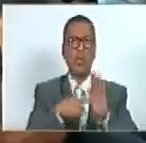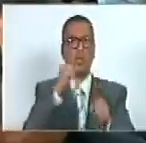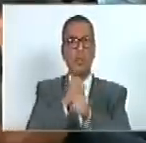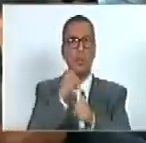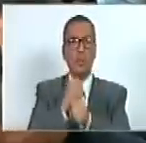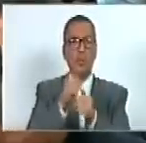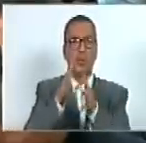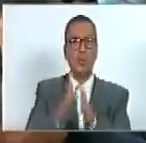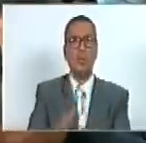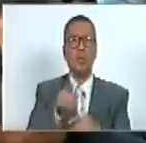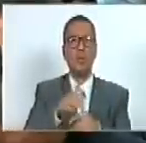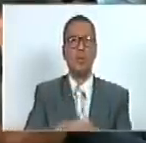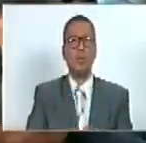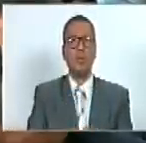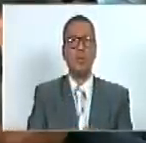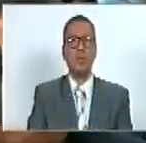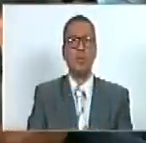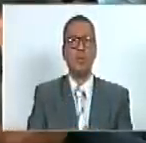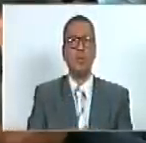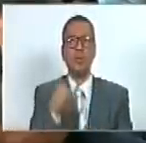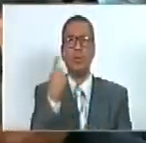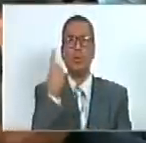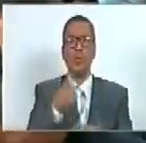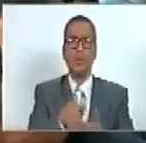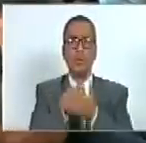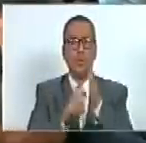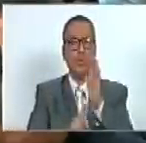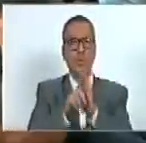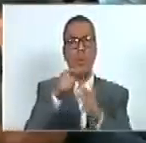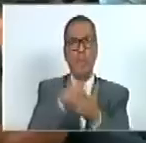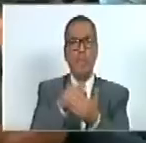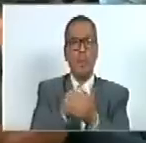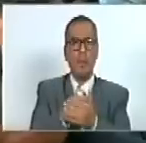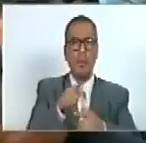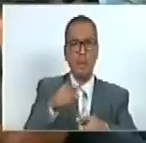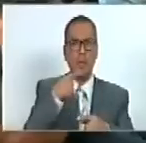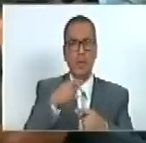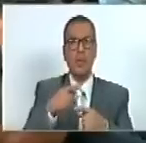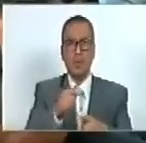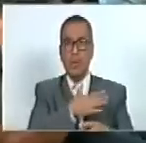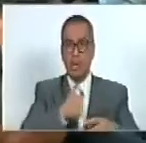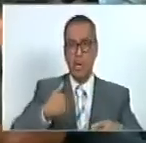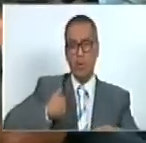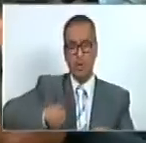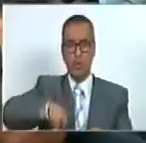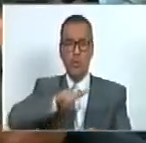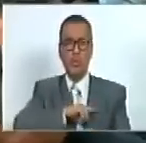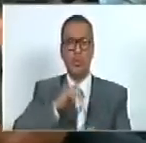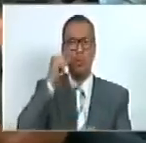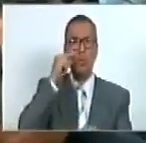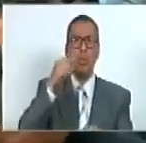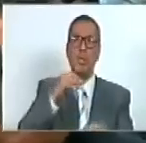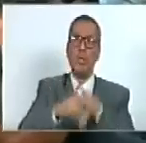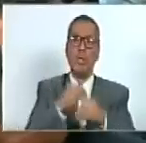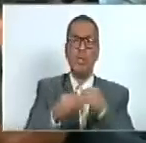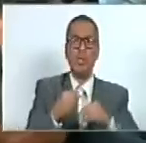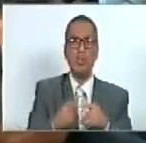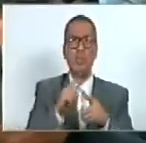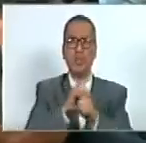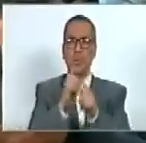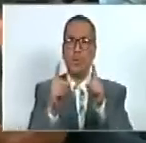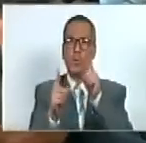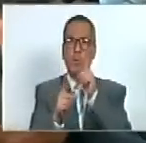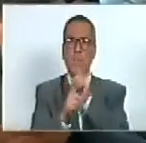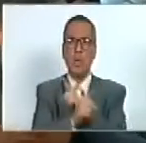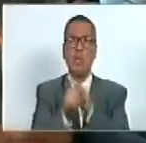obrera no un aumento de salario como hubiésemos querido, pero hizo una